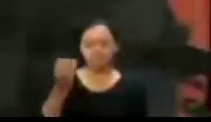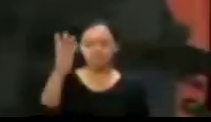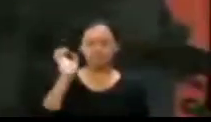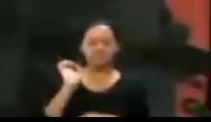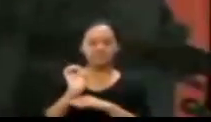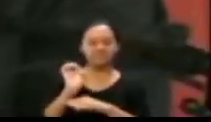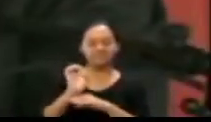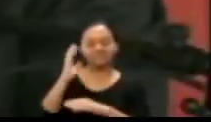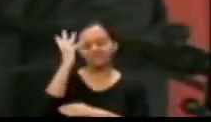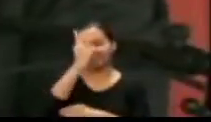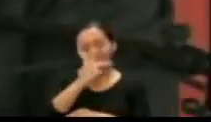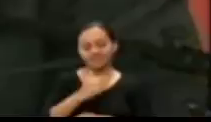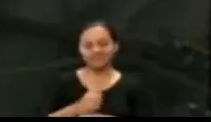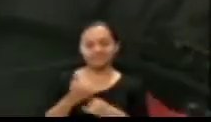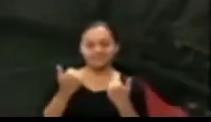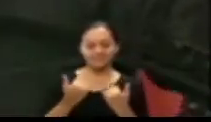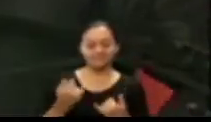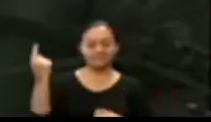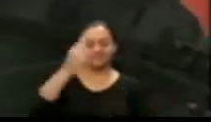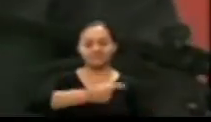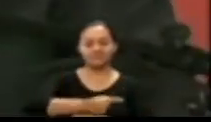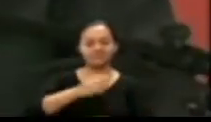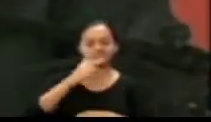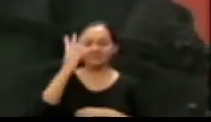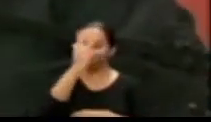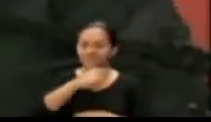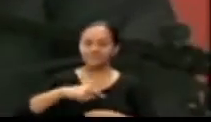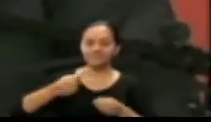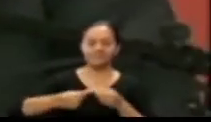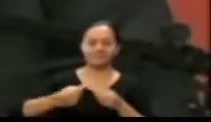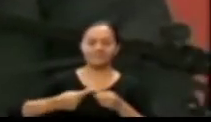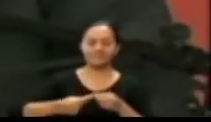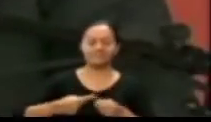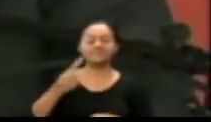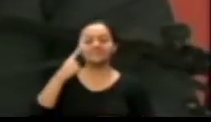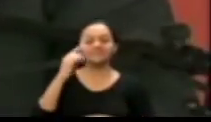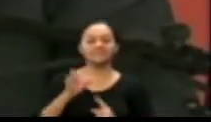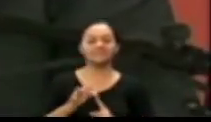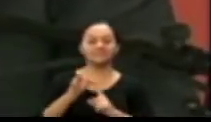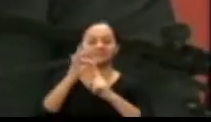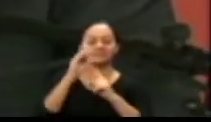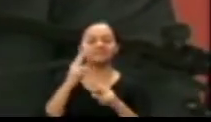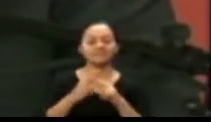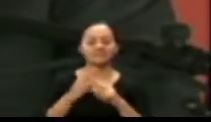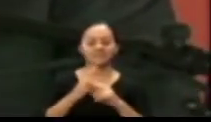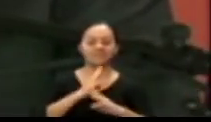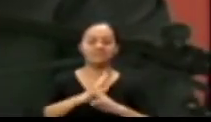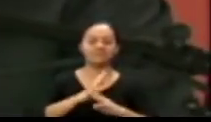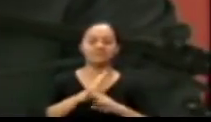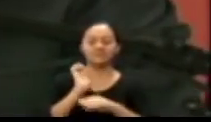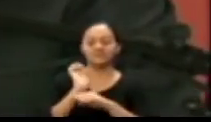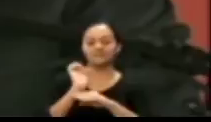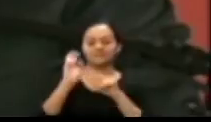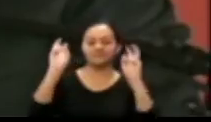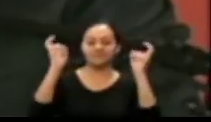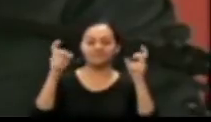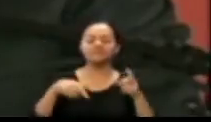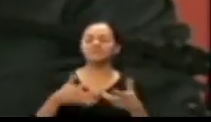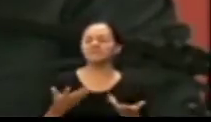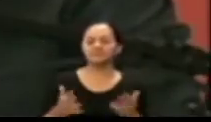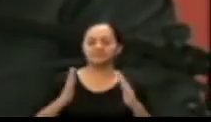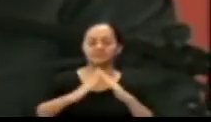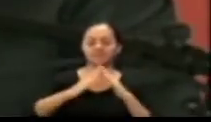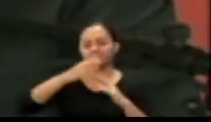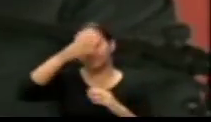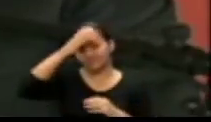Ecuador hermoso y bello. Buenos días, un hermoso día aquí en la capital de la República para este especial de Habla Ecuador desde la Ágora de la Casa de la